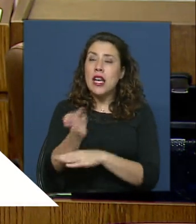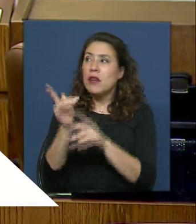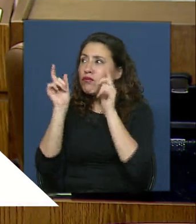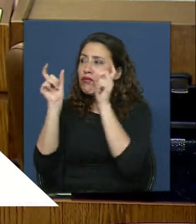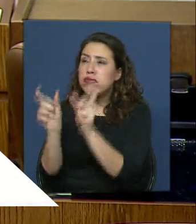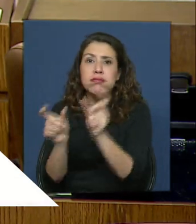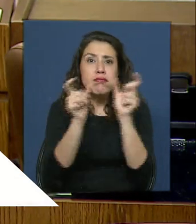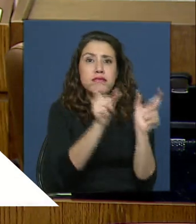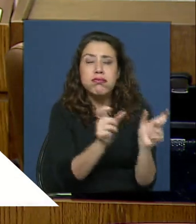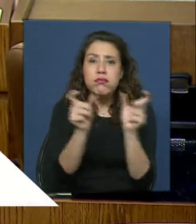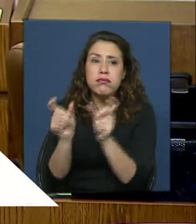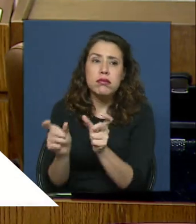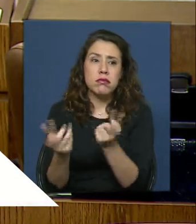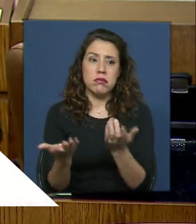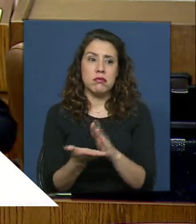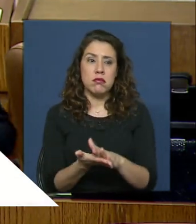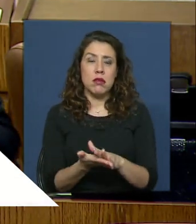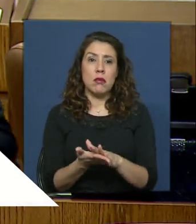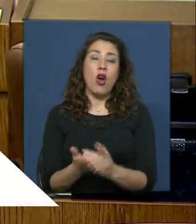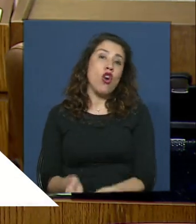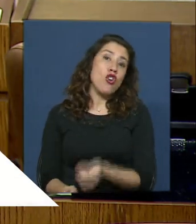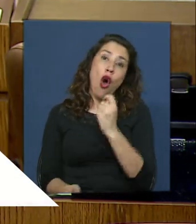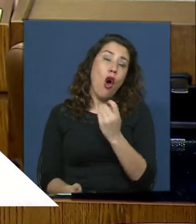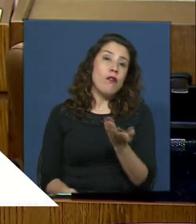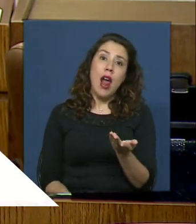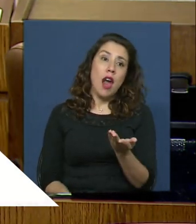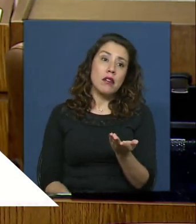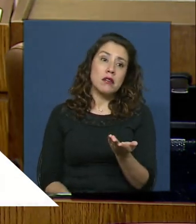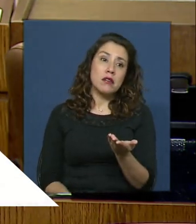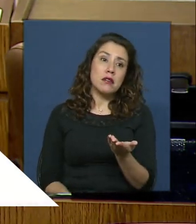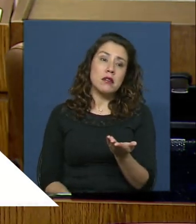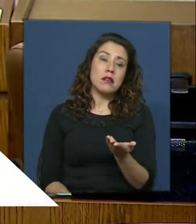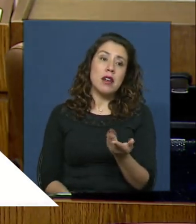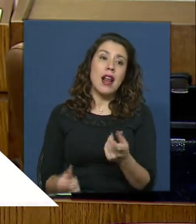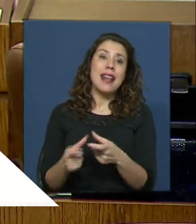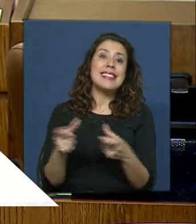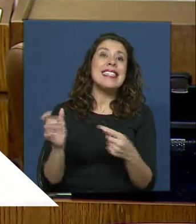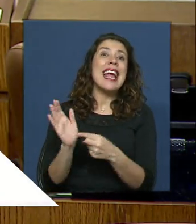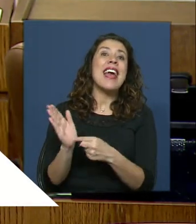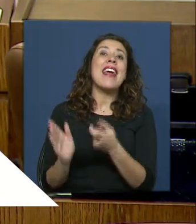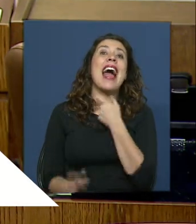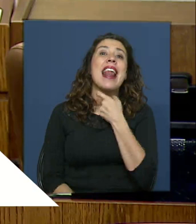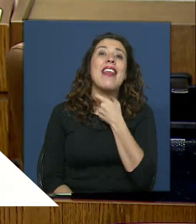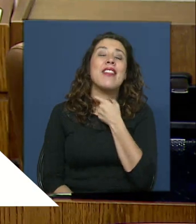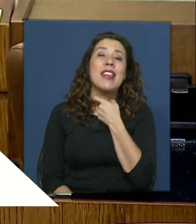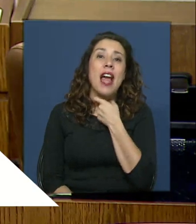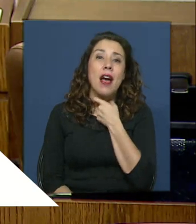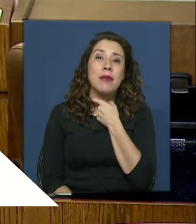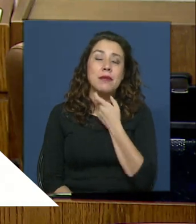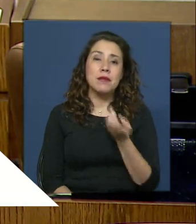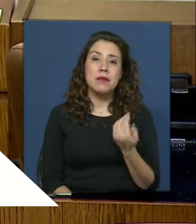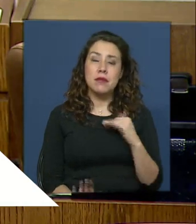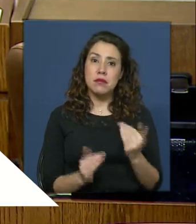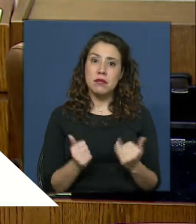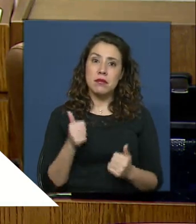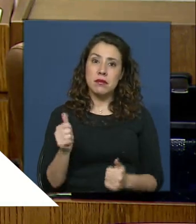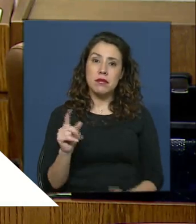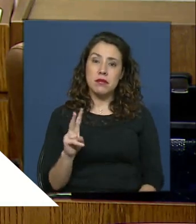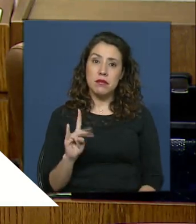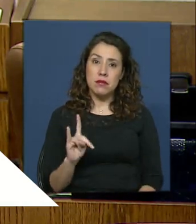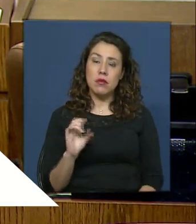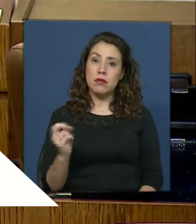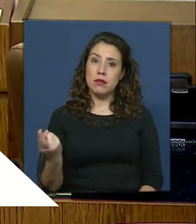y, por ejemplo, hacer cobrar lo que está comprometido como garantía. Espero que el director del Servio nos